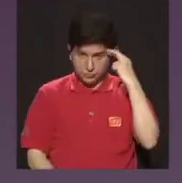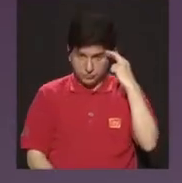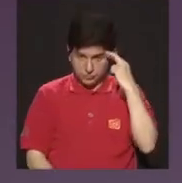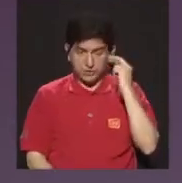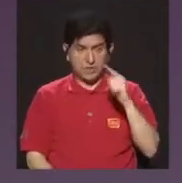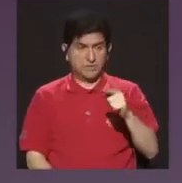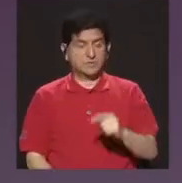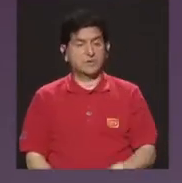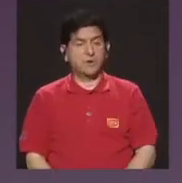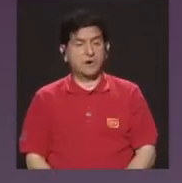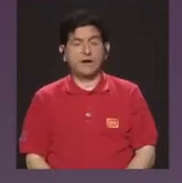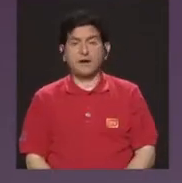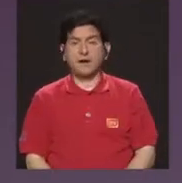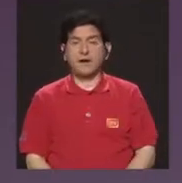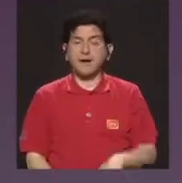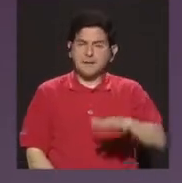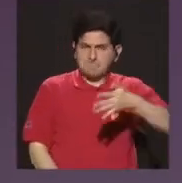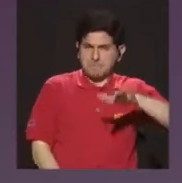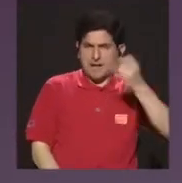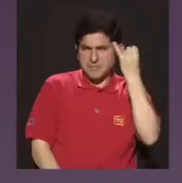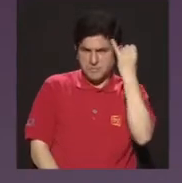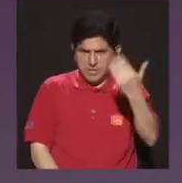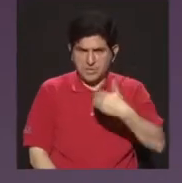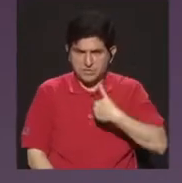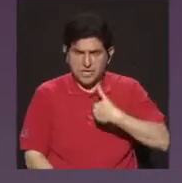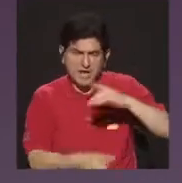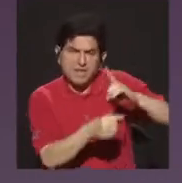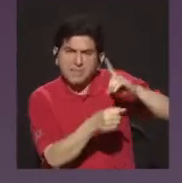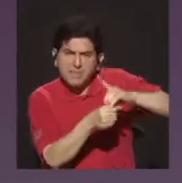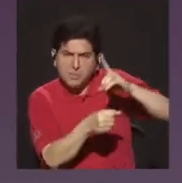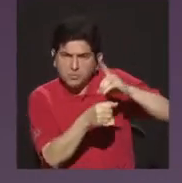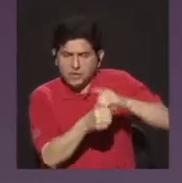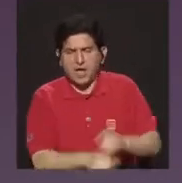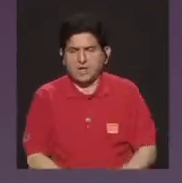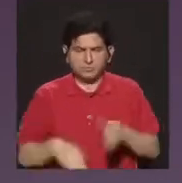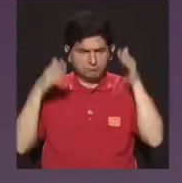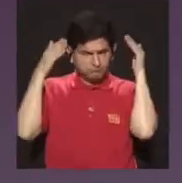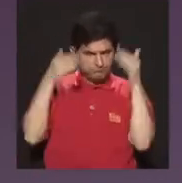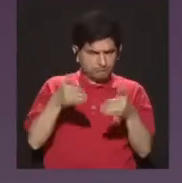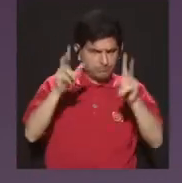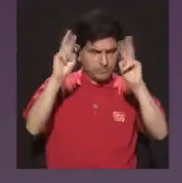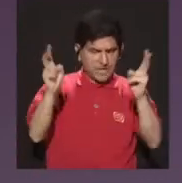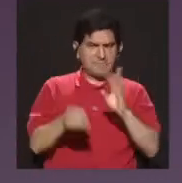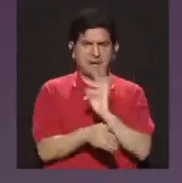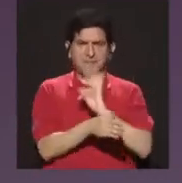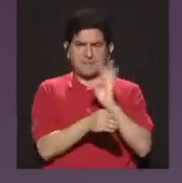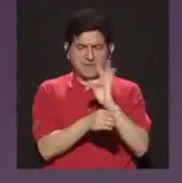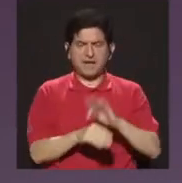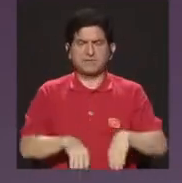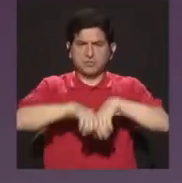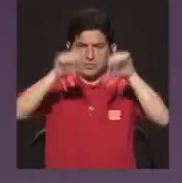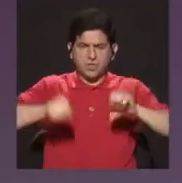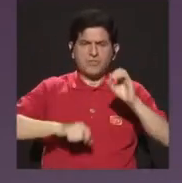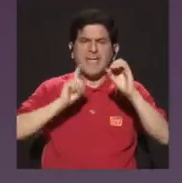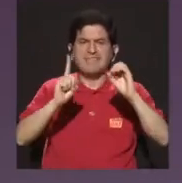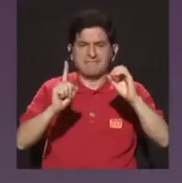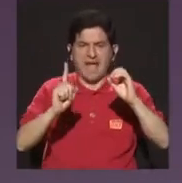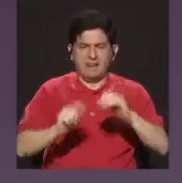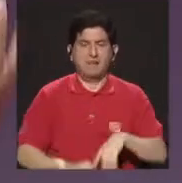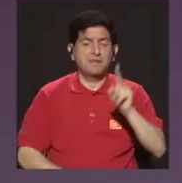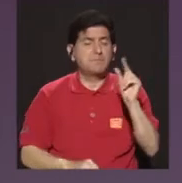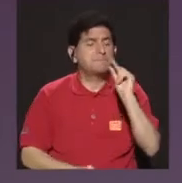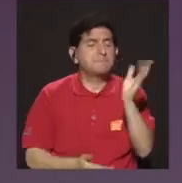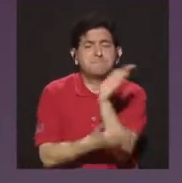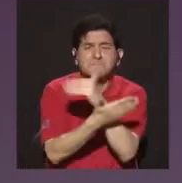que era más o menos la idea que tenían los diputados y se centró únicamente en el tema de la televisión digital que solo un pequeño elemento